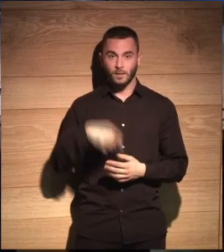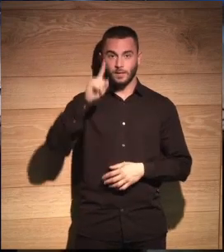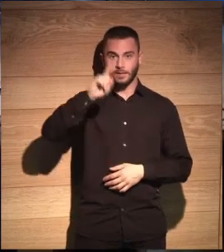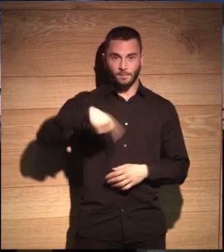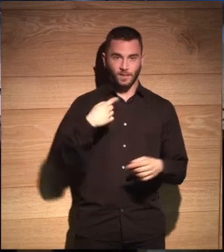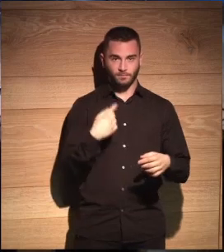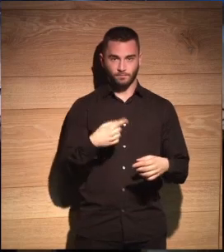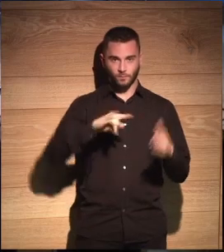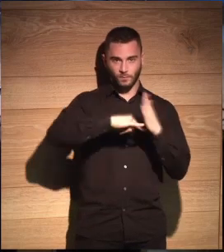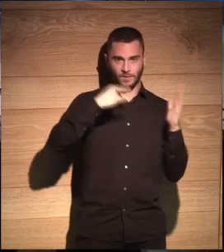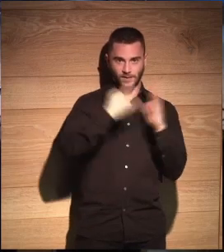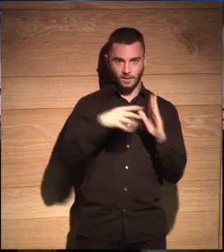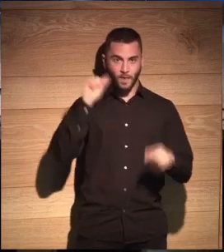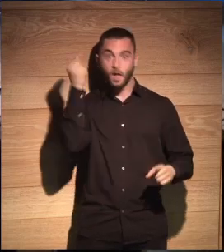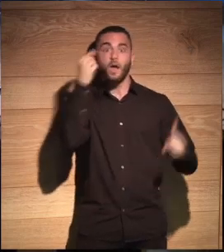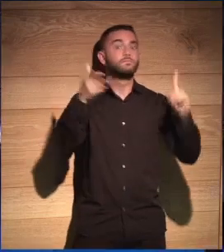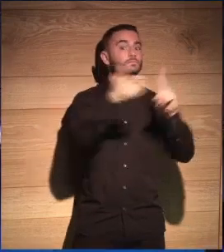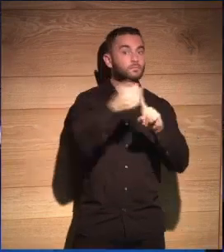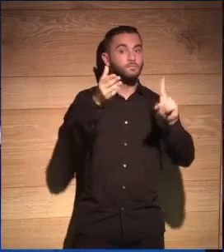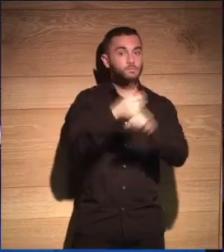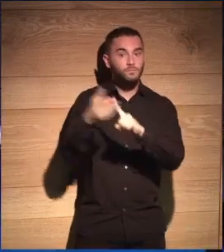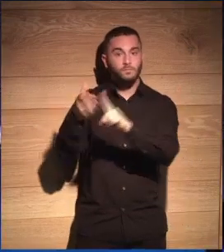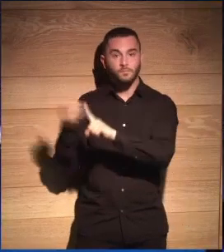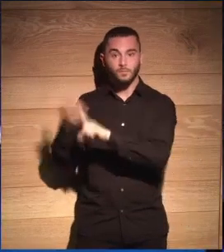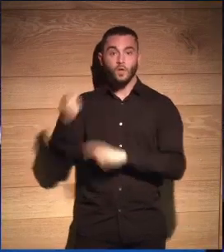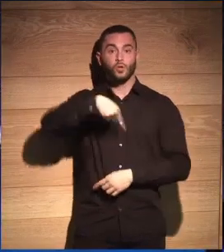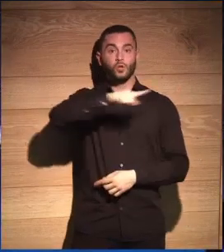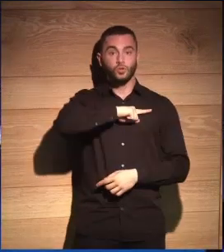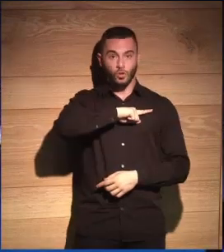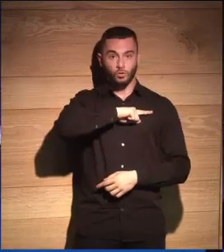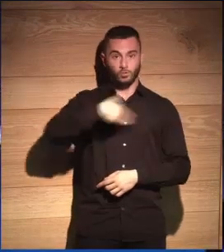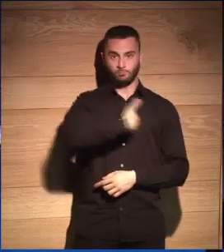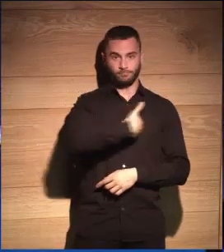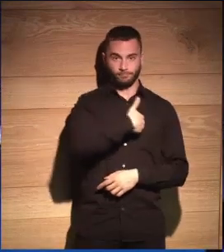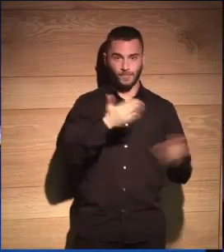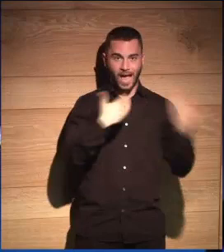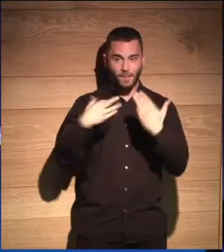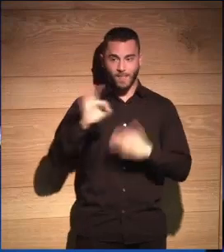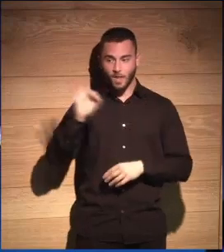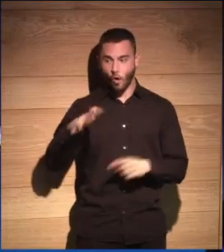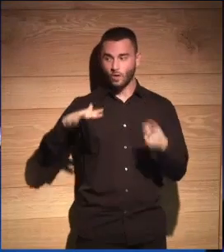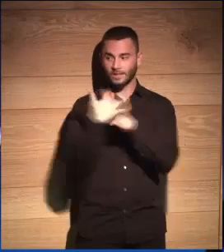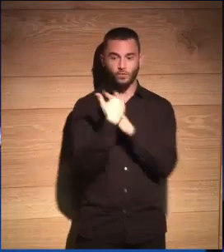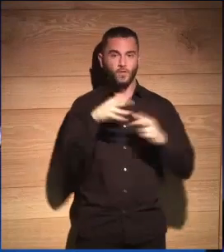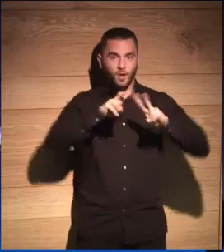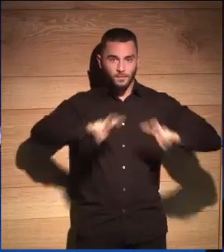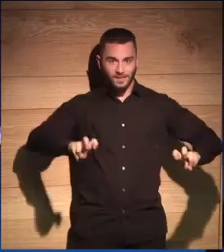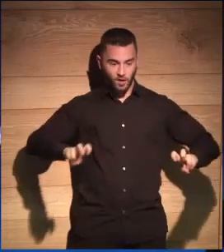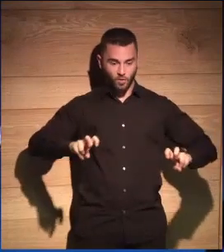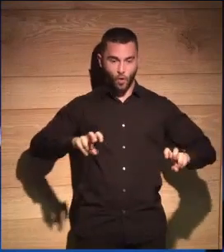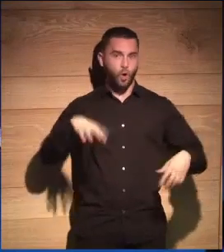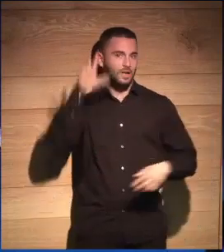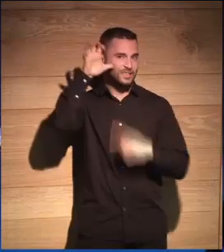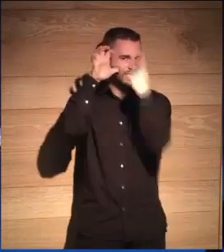deducciones, de tal modo que nosotros, hablando con personajes o investigando en la escena o a través de esos sentidos de gato de los que